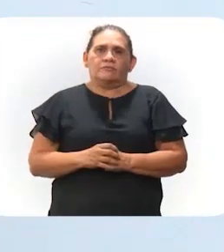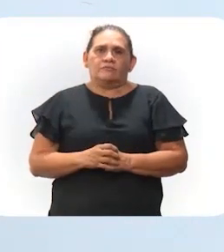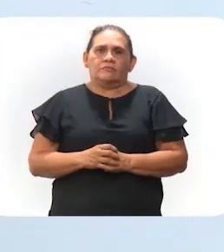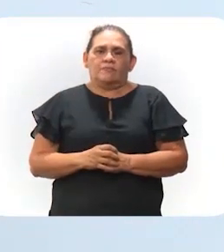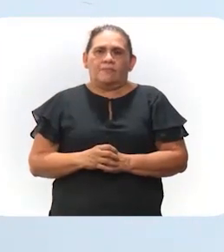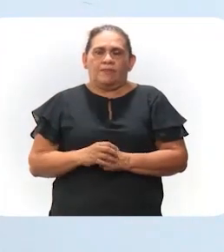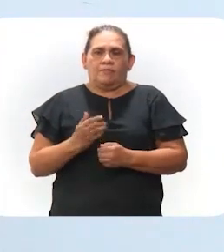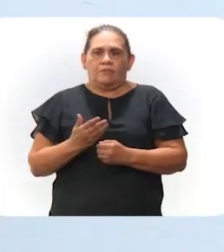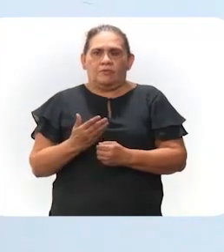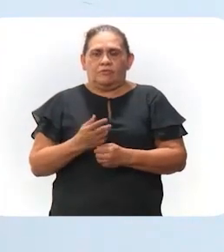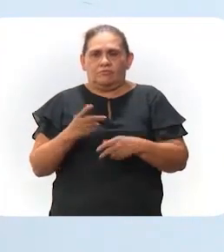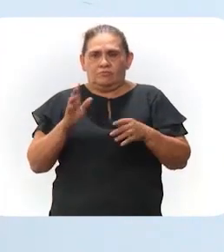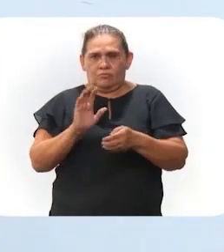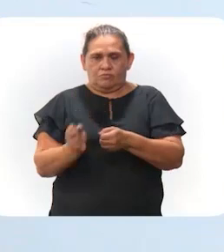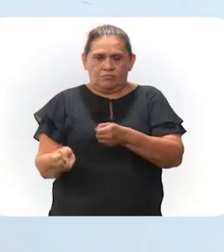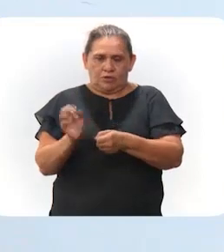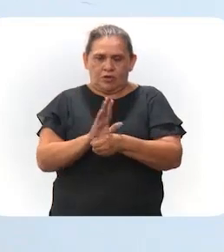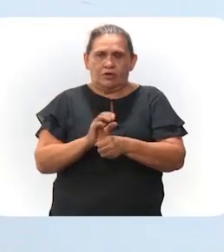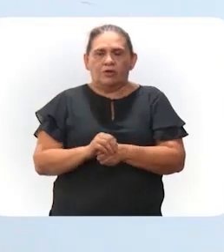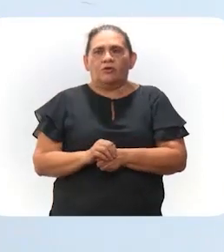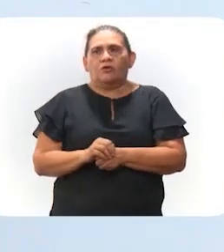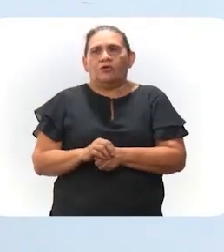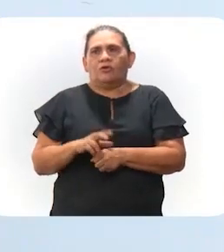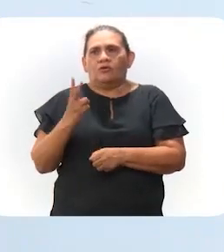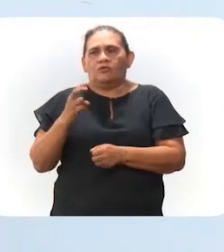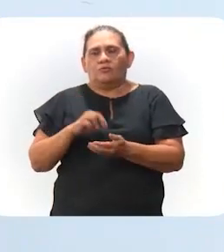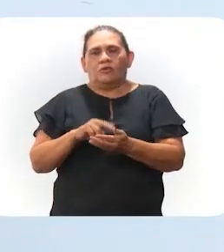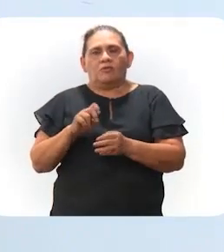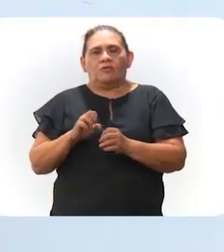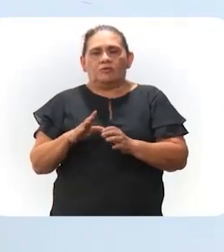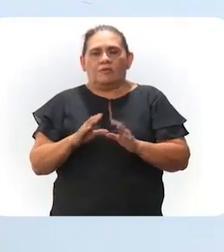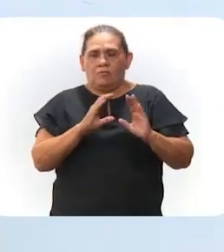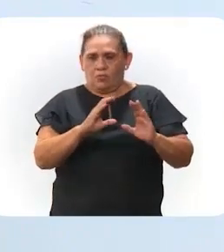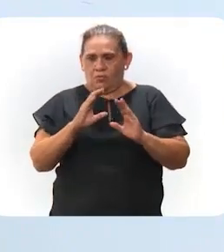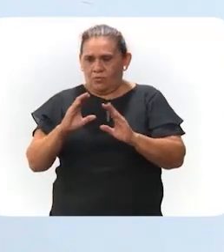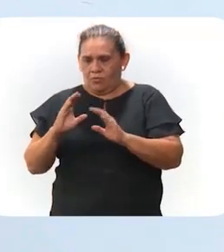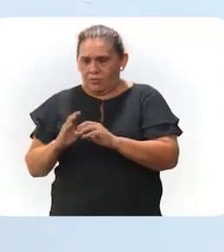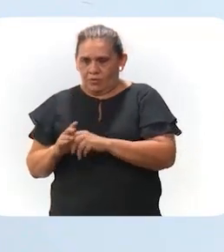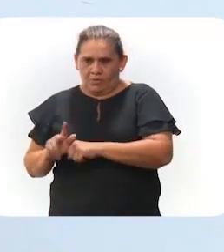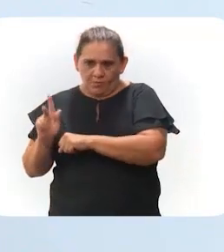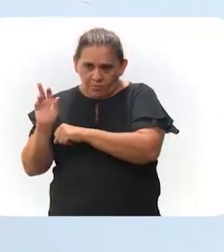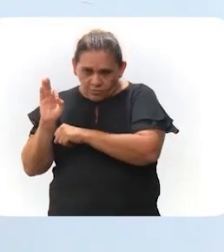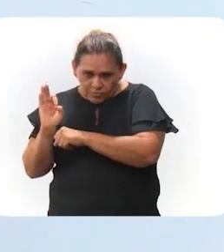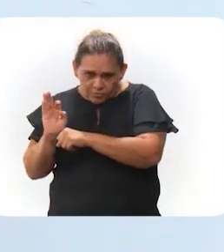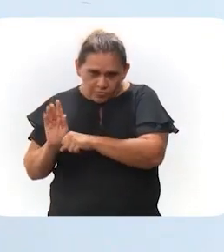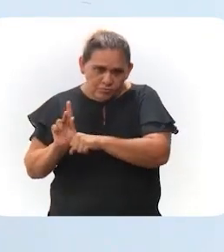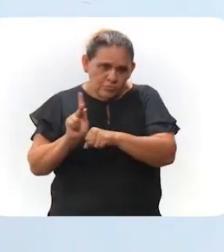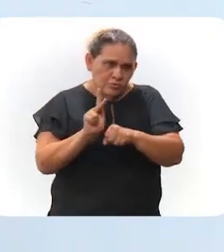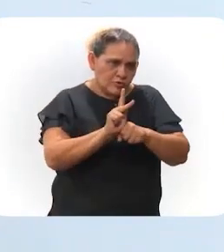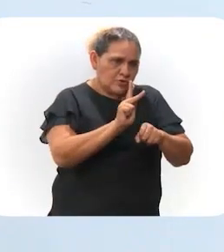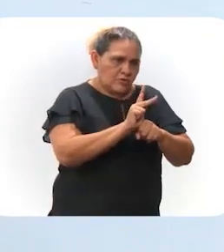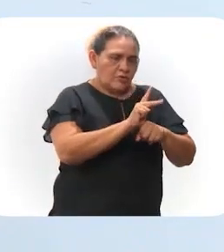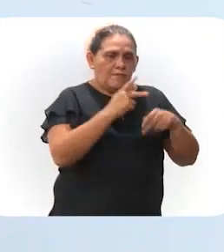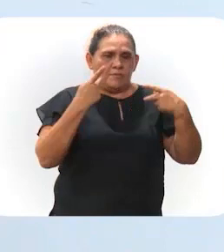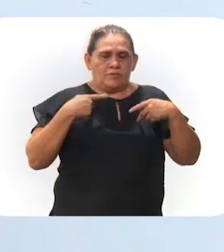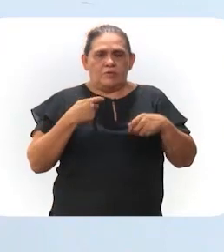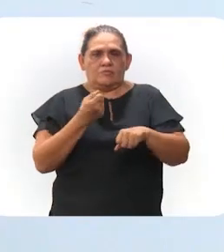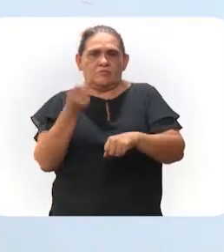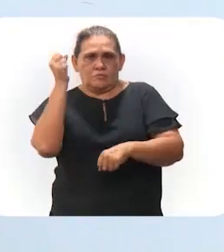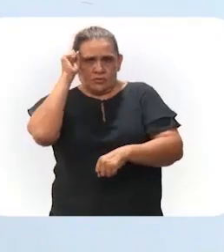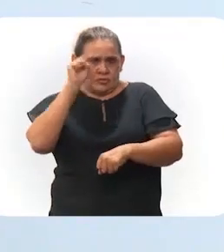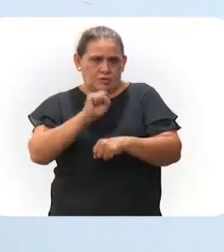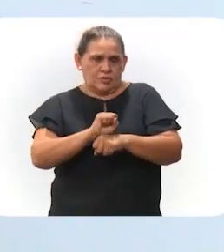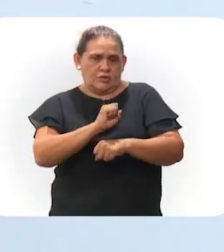De los casos activos, 2.445 están estables, aislados y monitoreados por personal médico de la Secretaría de Salud de